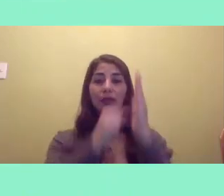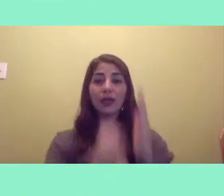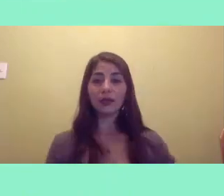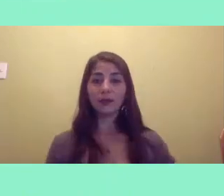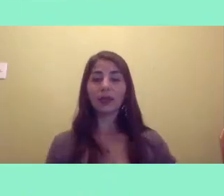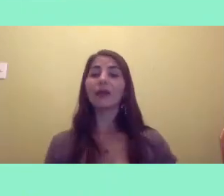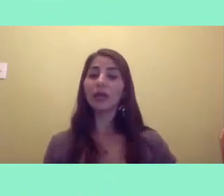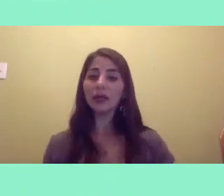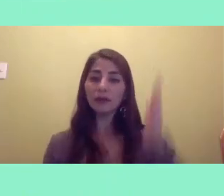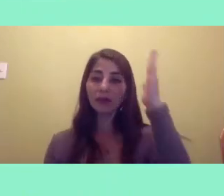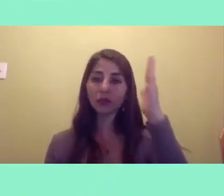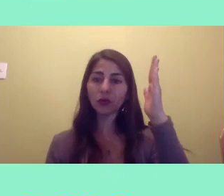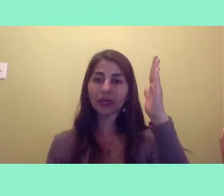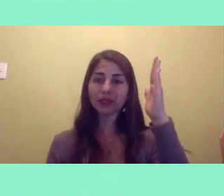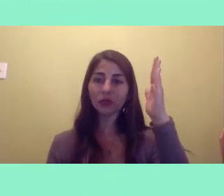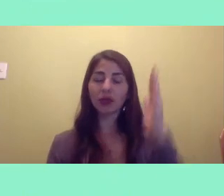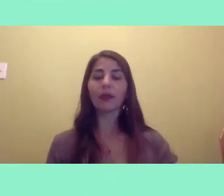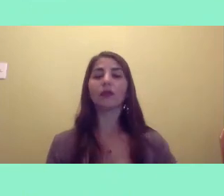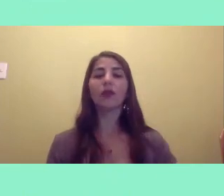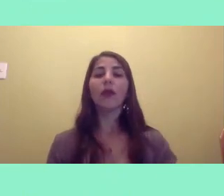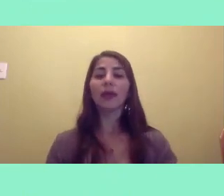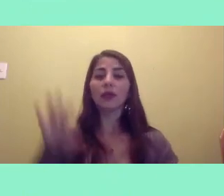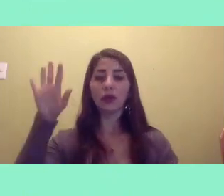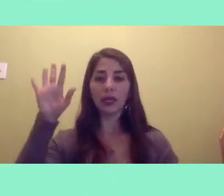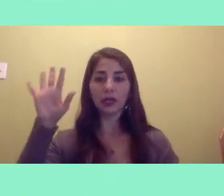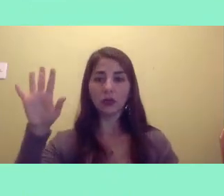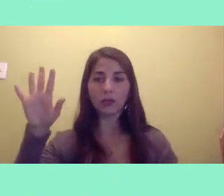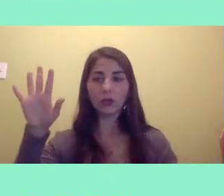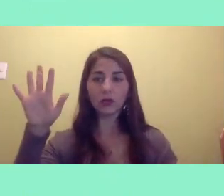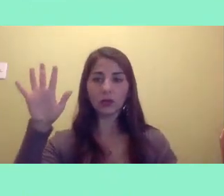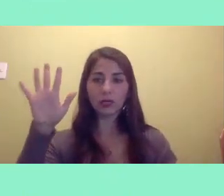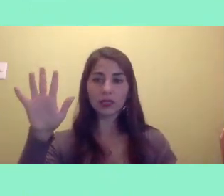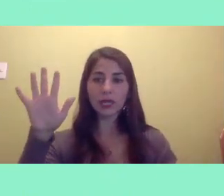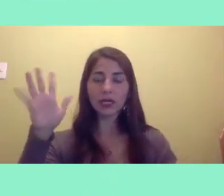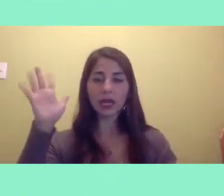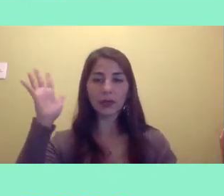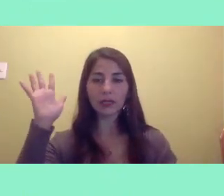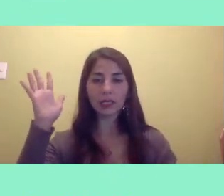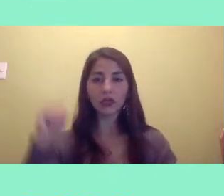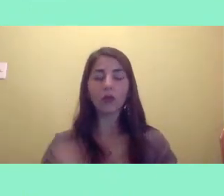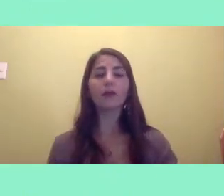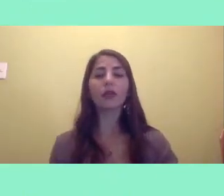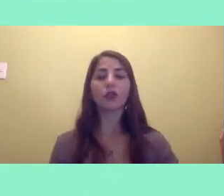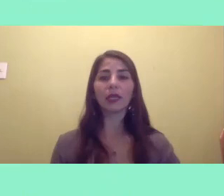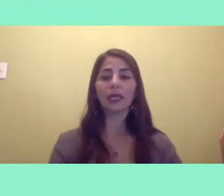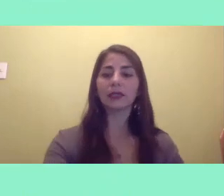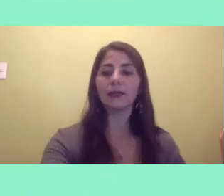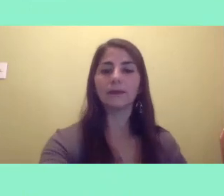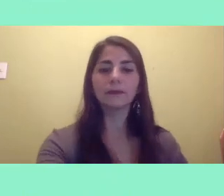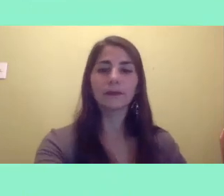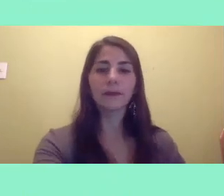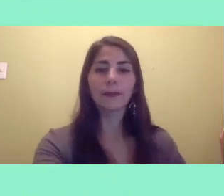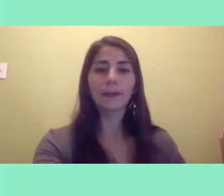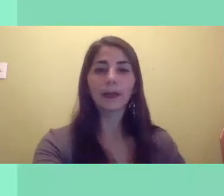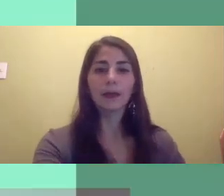5000, ¿ya? Para el 1000 me ayuda la segunda mano, pero el número inicial la represento con mi mano